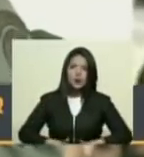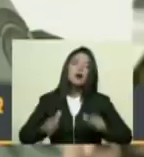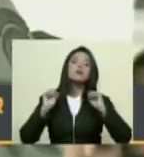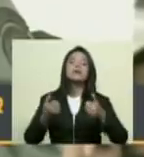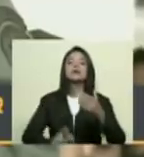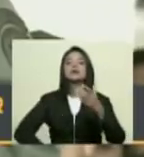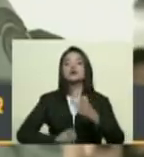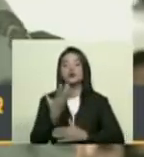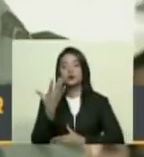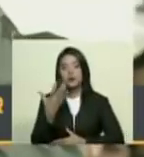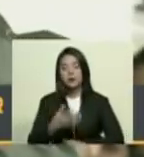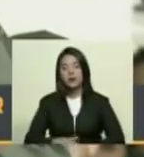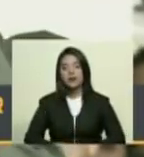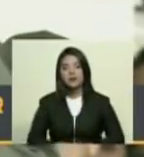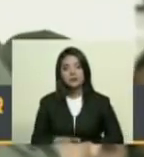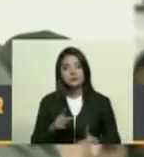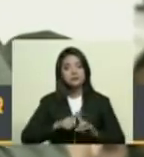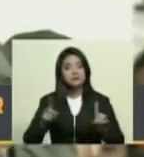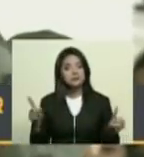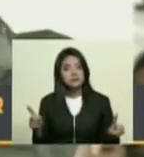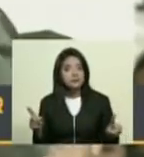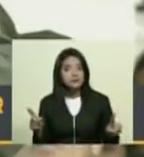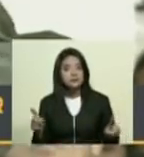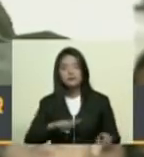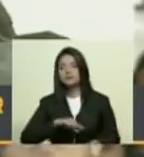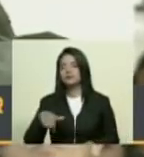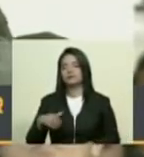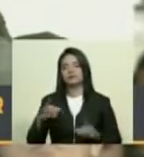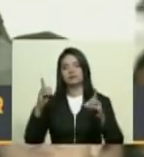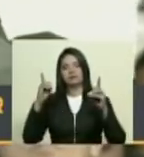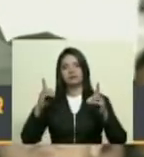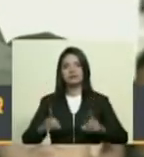activación, pero hemos decidido,